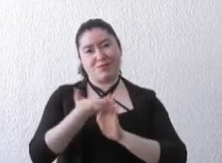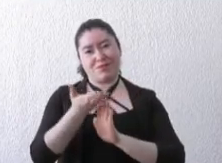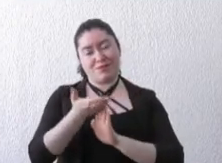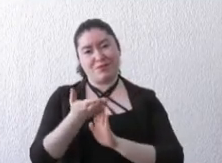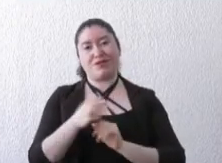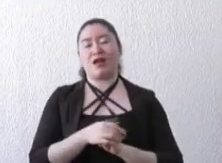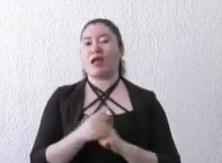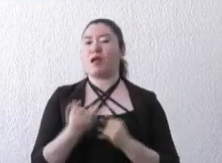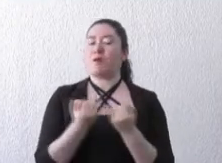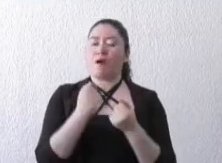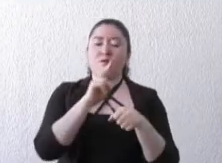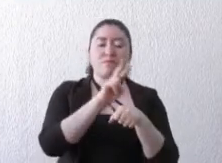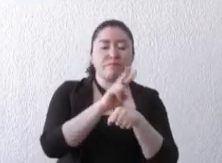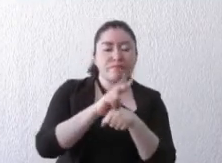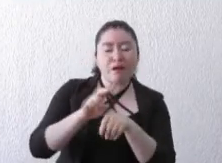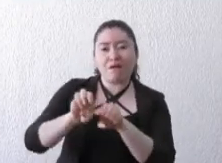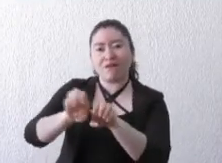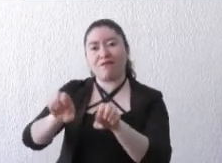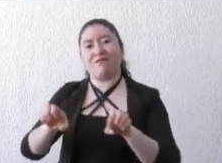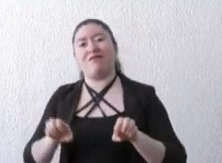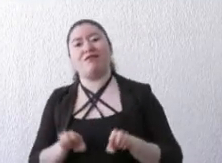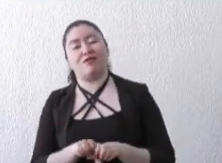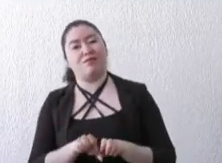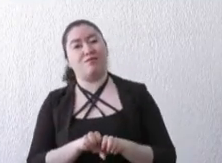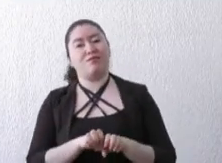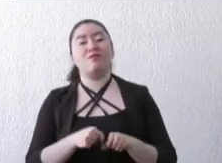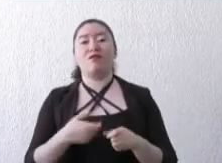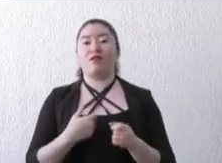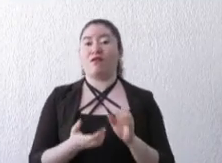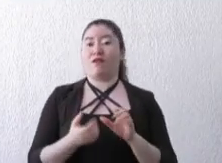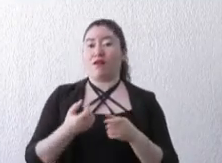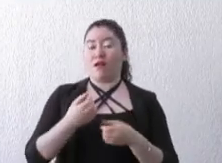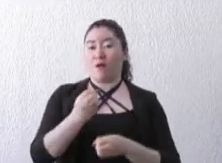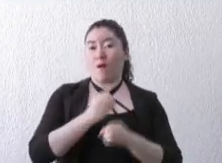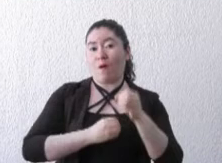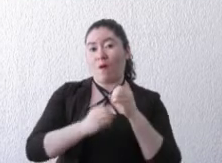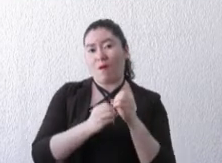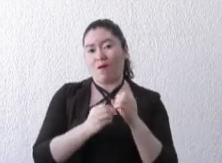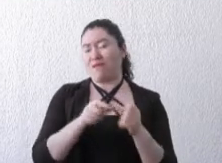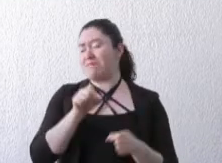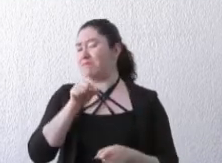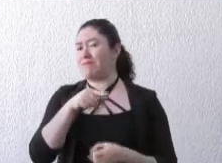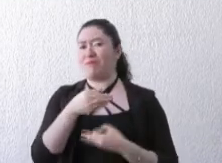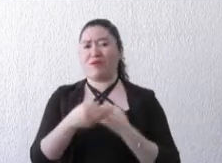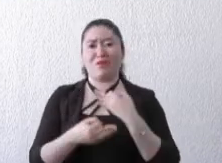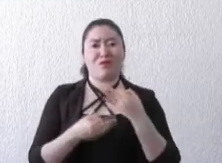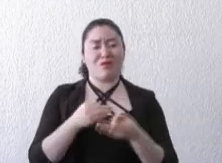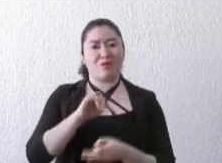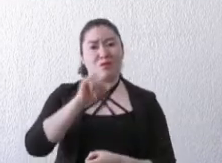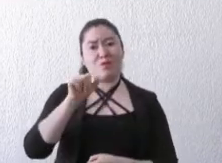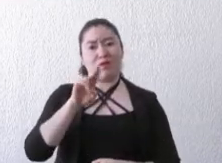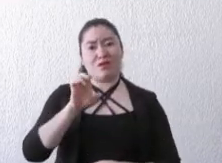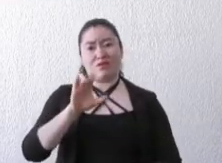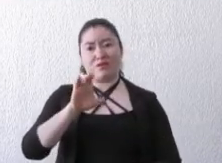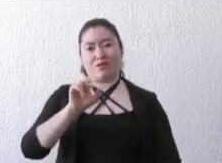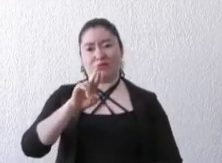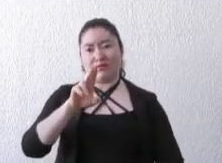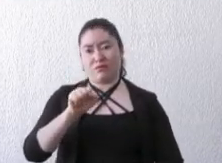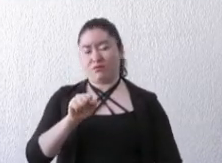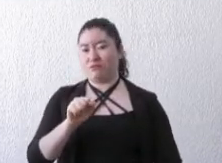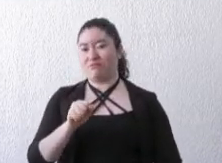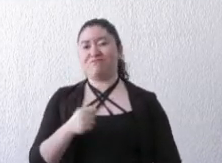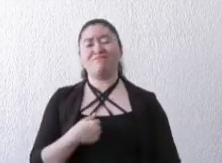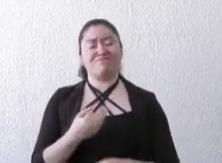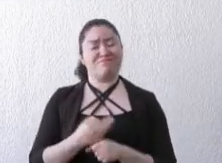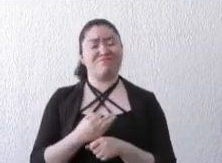supervisores, del equipo de obras públicas, Juan Carlos Fuentes, que es la tercera obra que hace con Enrique Norten, le